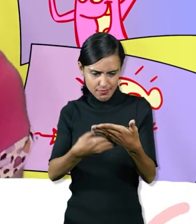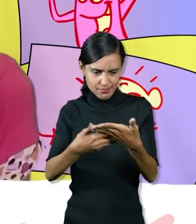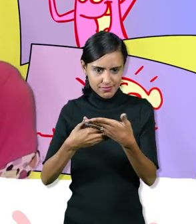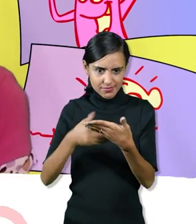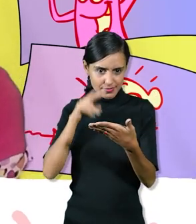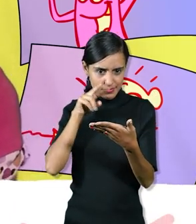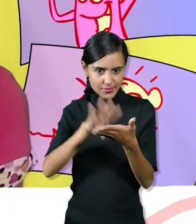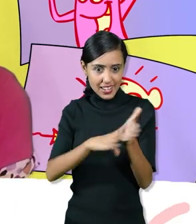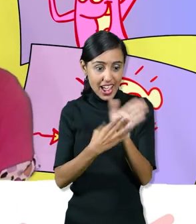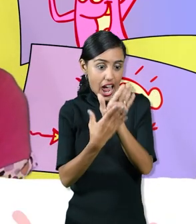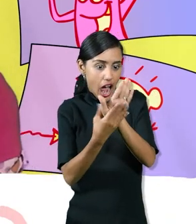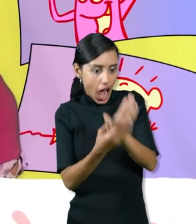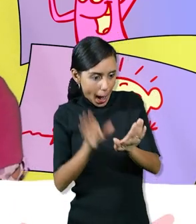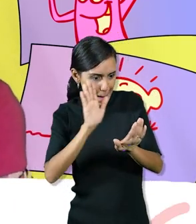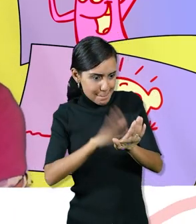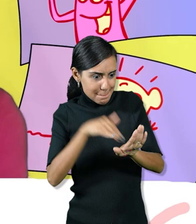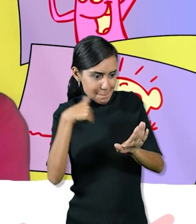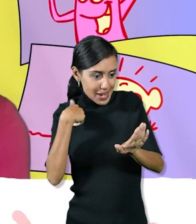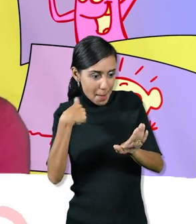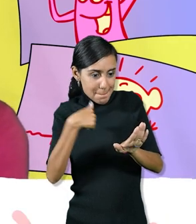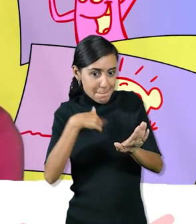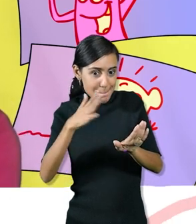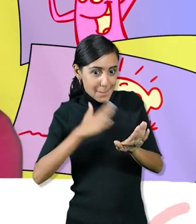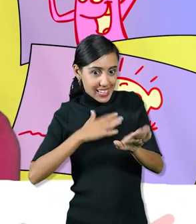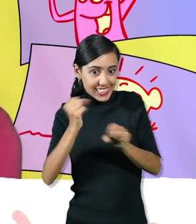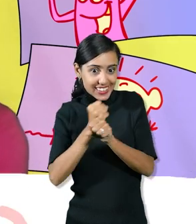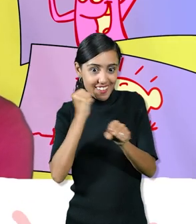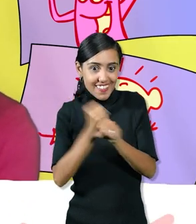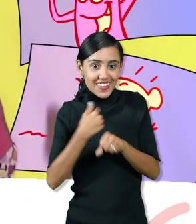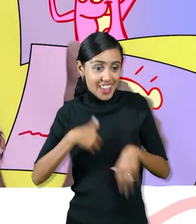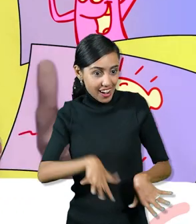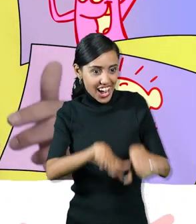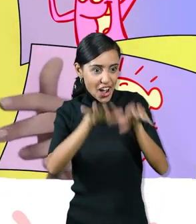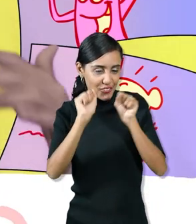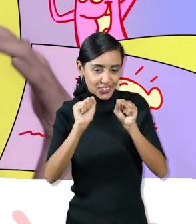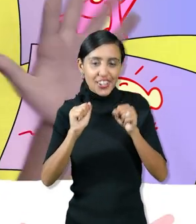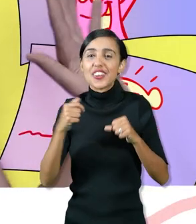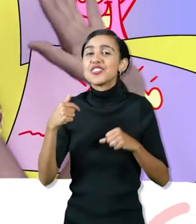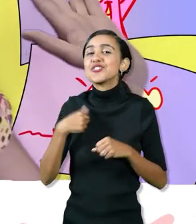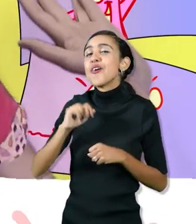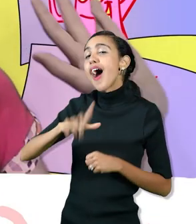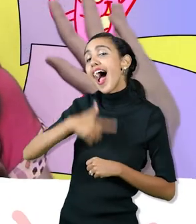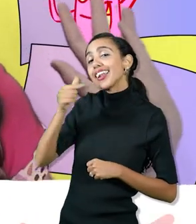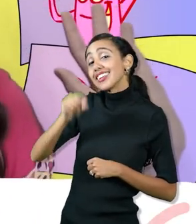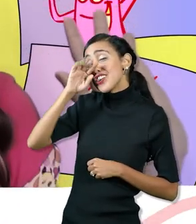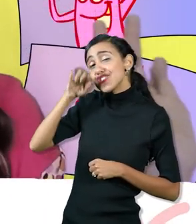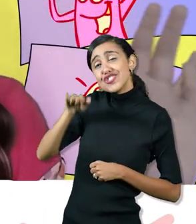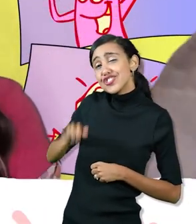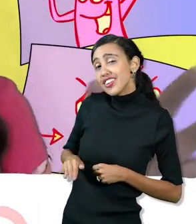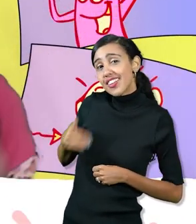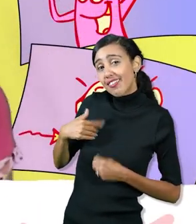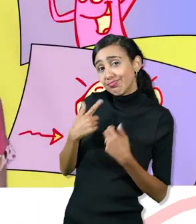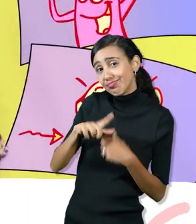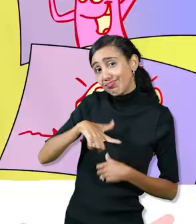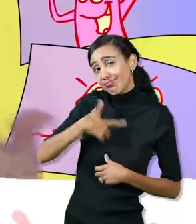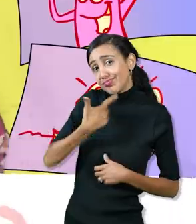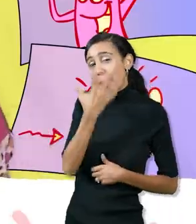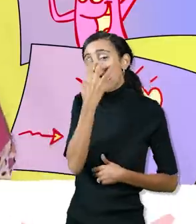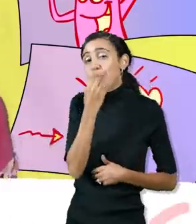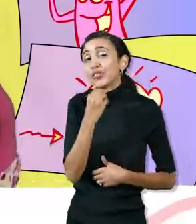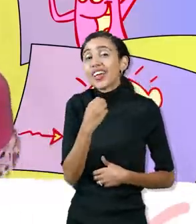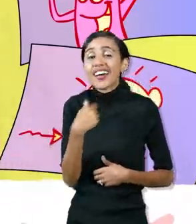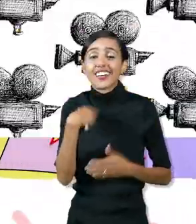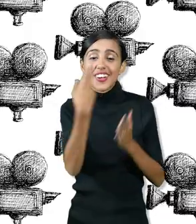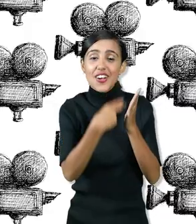ahí. Ah, pues mira, aquí están, ya los encontré. Es que yo era artista desde chiquitica y bueno, se